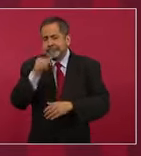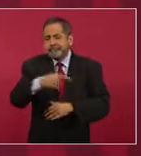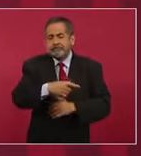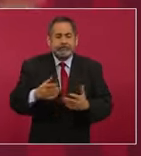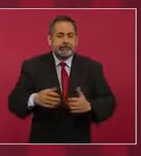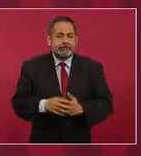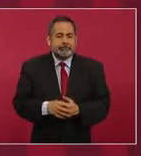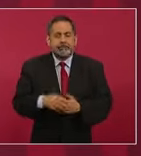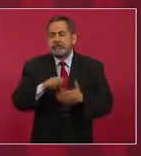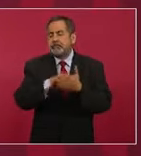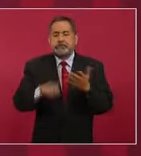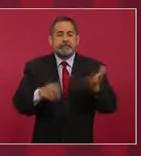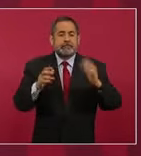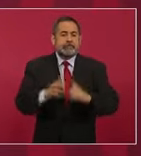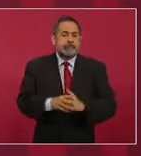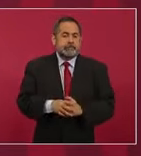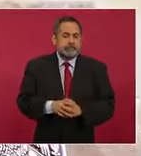Por ejemplo,